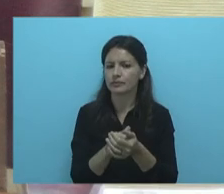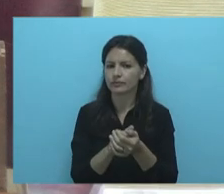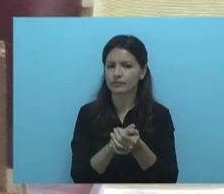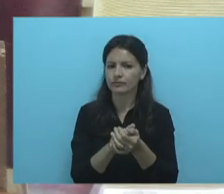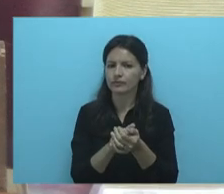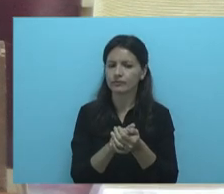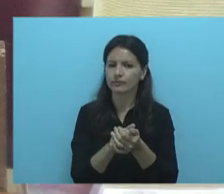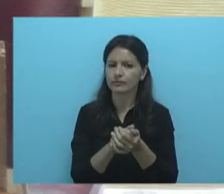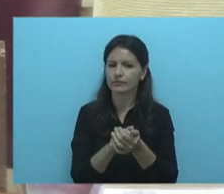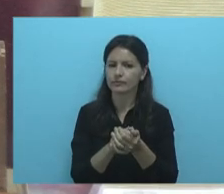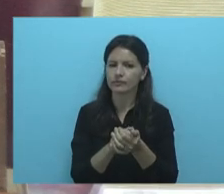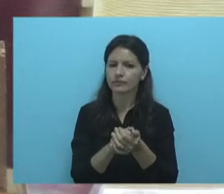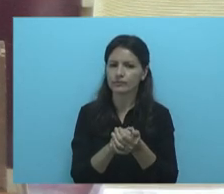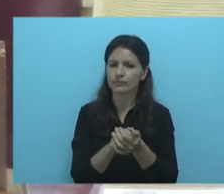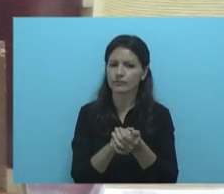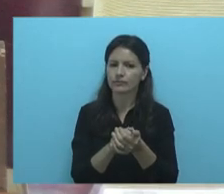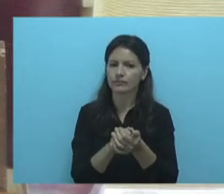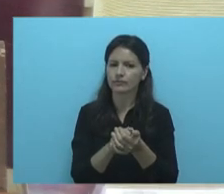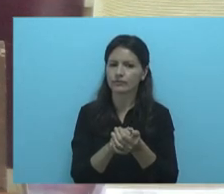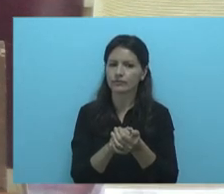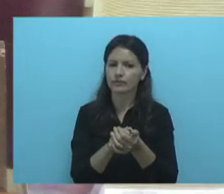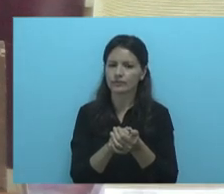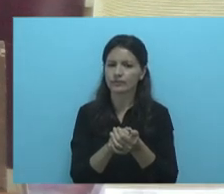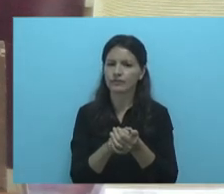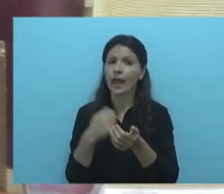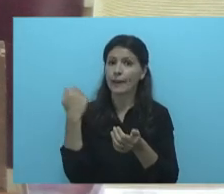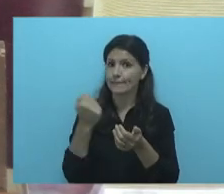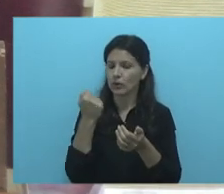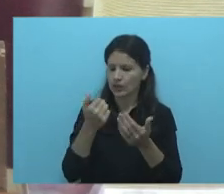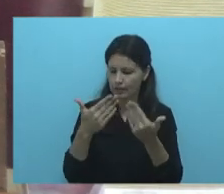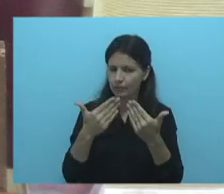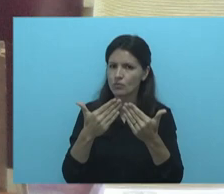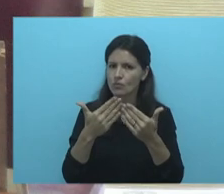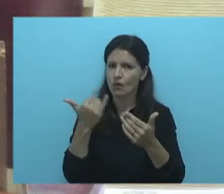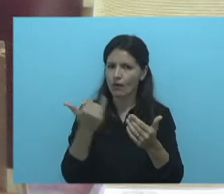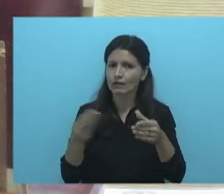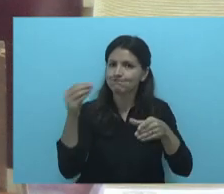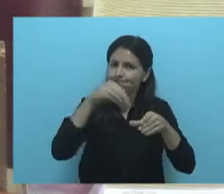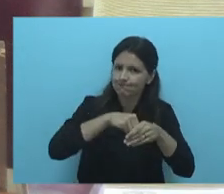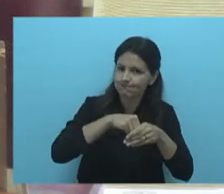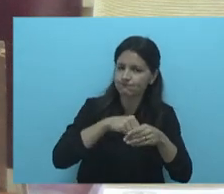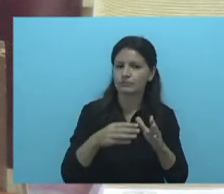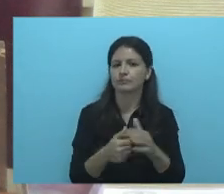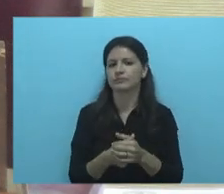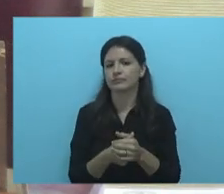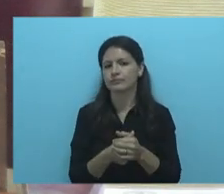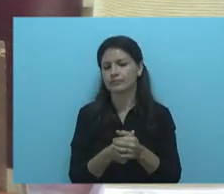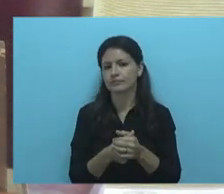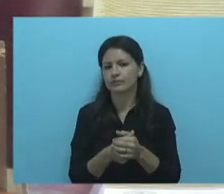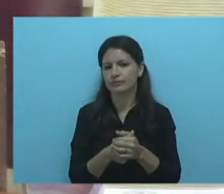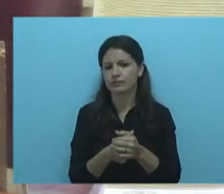abordar estas nuevas modalidades delictivas es importante que podamos incorporarlos en el Código de